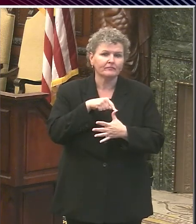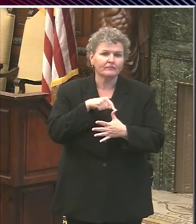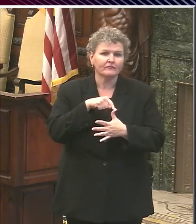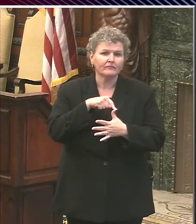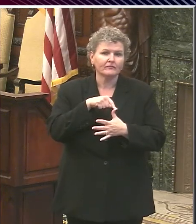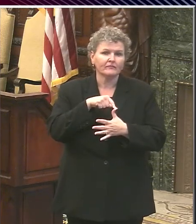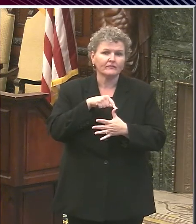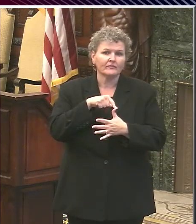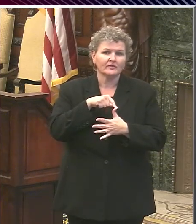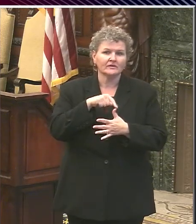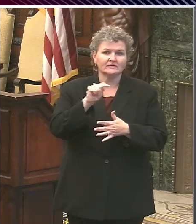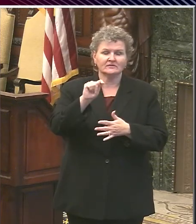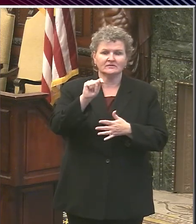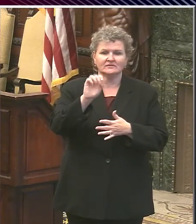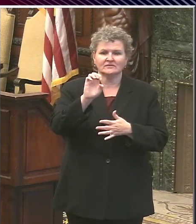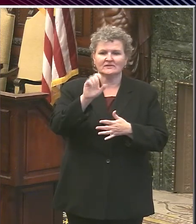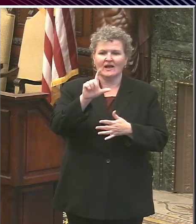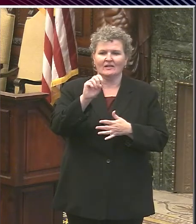Telemundo.